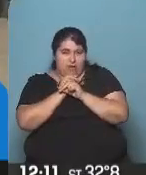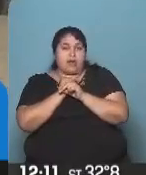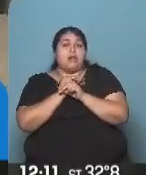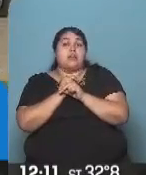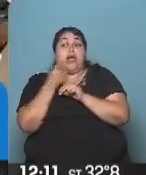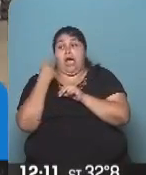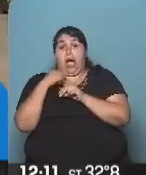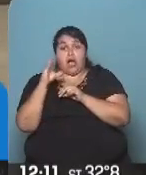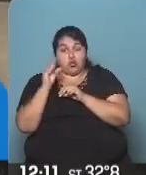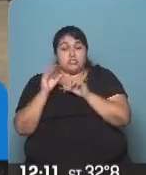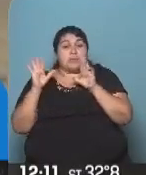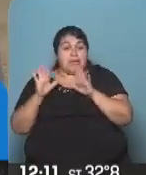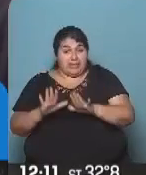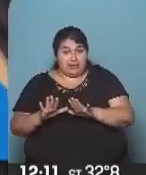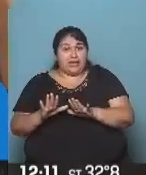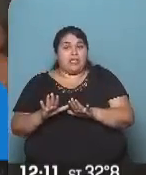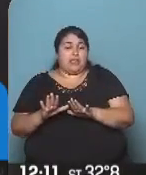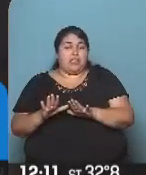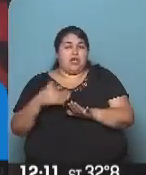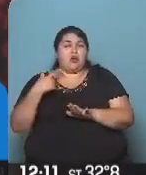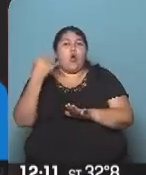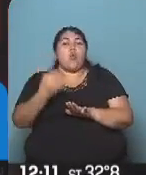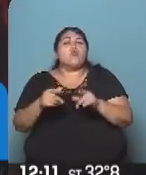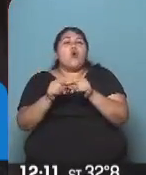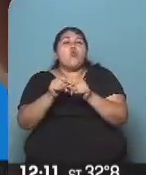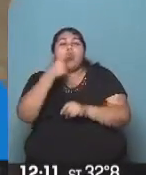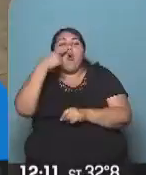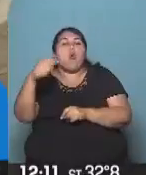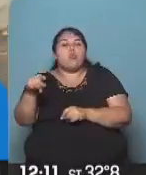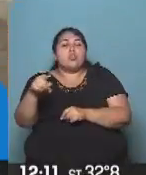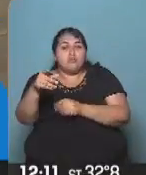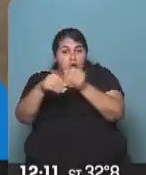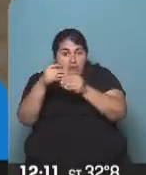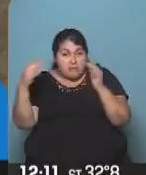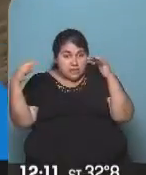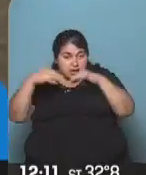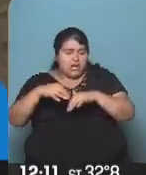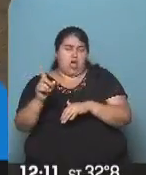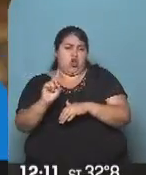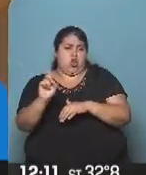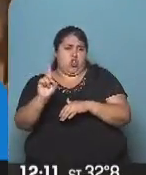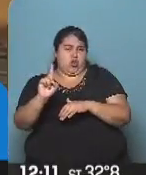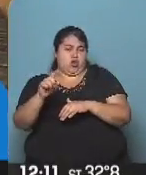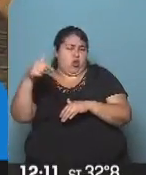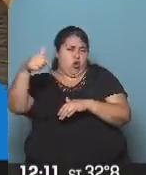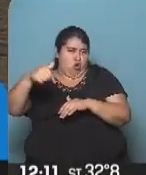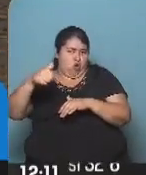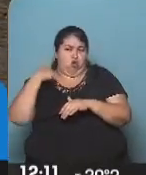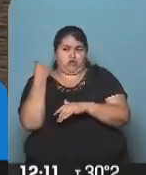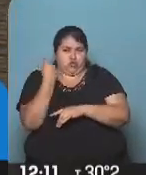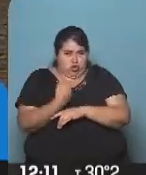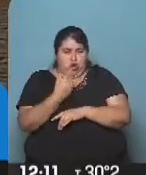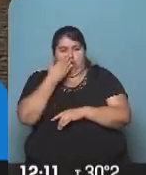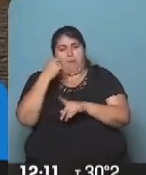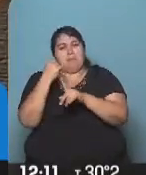quedé anoche a las 9 y era el último número. ¿Con toda la familia? No, vine solo y ellos llegaron hoy a las 6 y